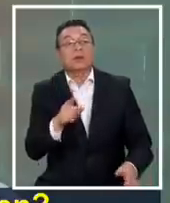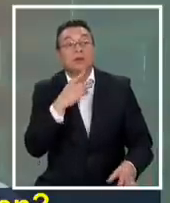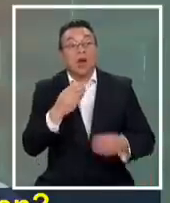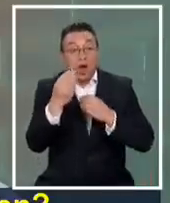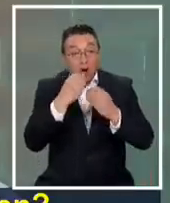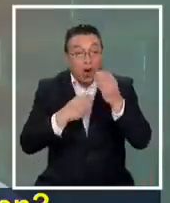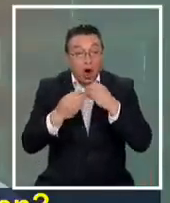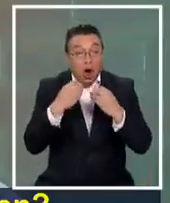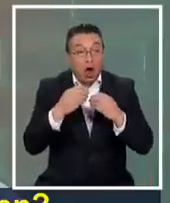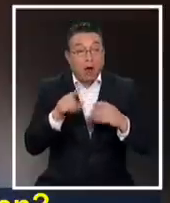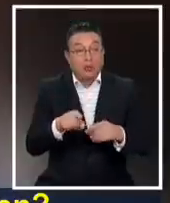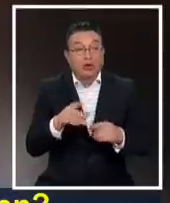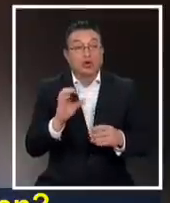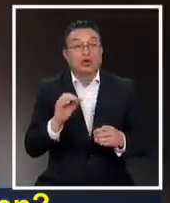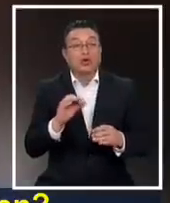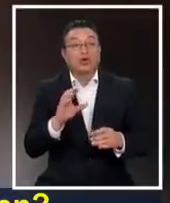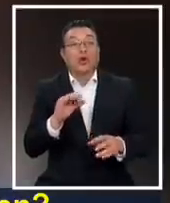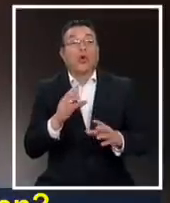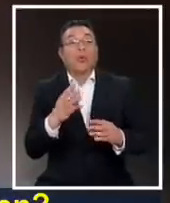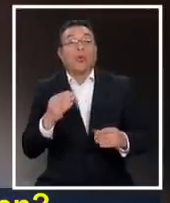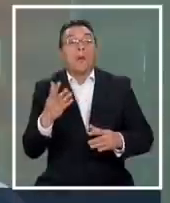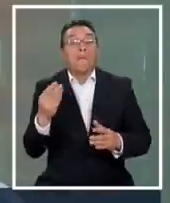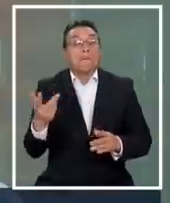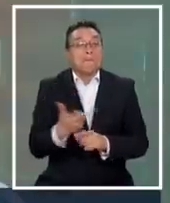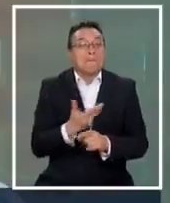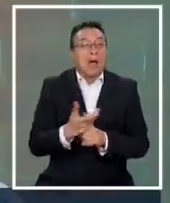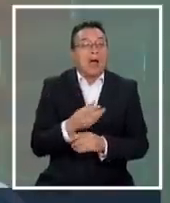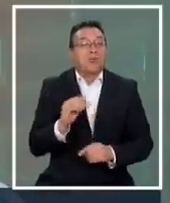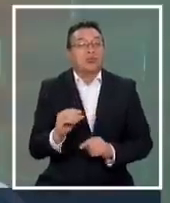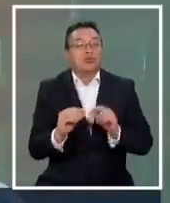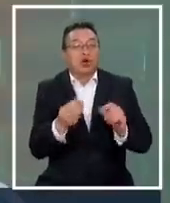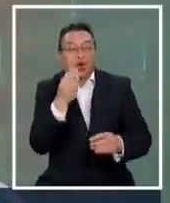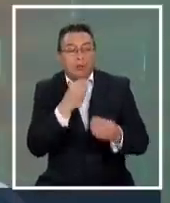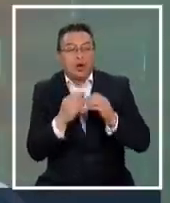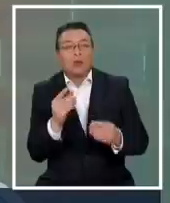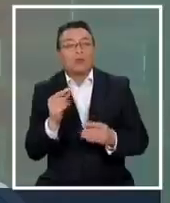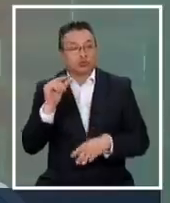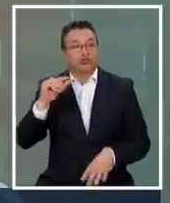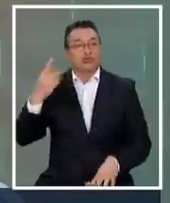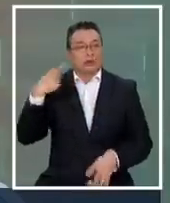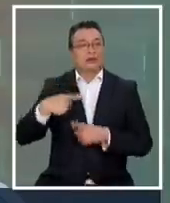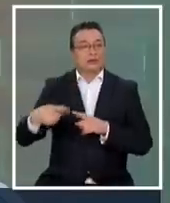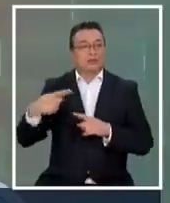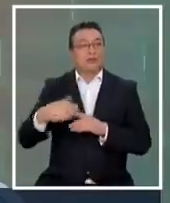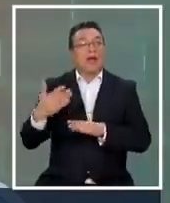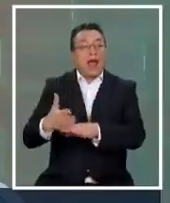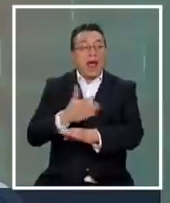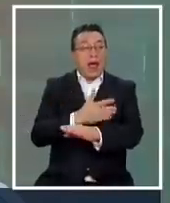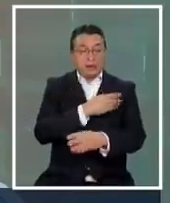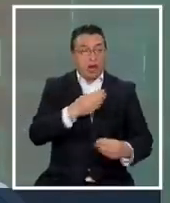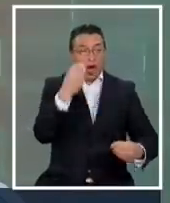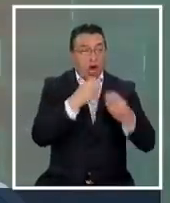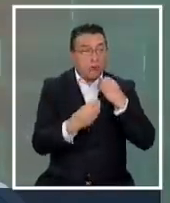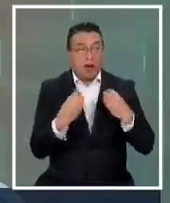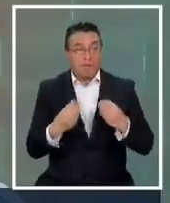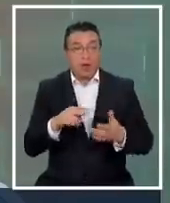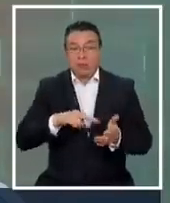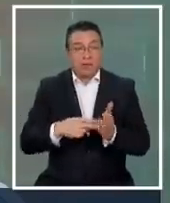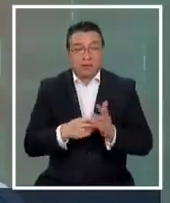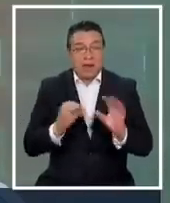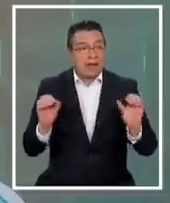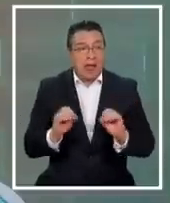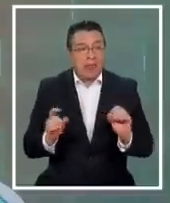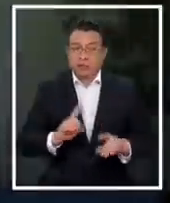¿Desde cuánto le estáis comiendo poquito, una comida? Hace como una semana. Y antes de eso comíais bien, no tenéis problemas,